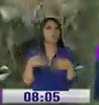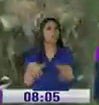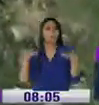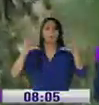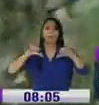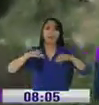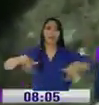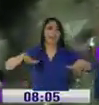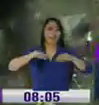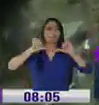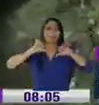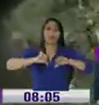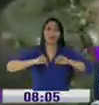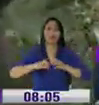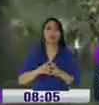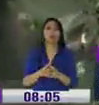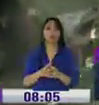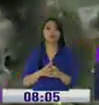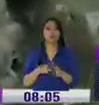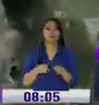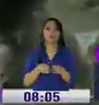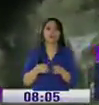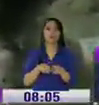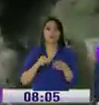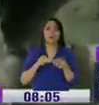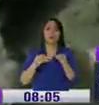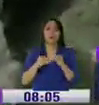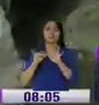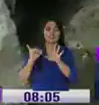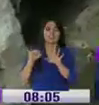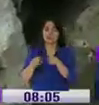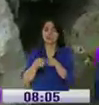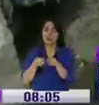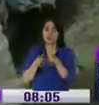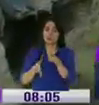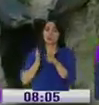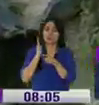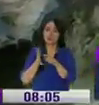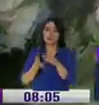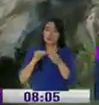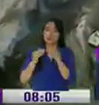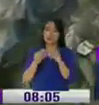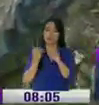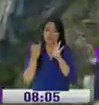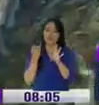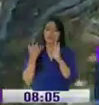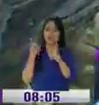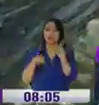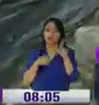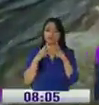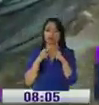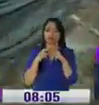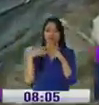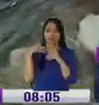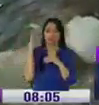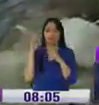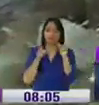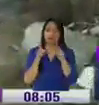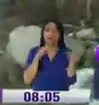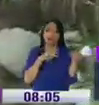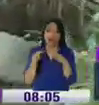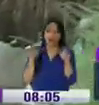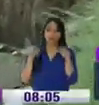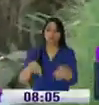mal estado. Le conocen más como el pasaje 6, me dice la vecina. Entonces, para que las autoridades puedan venir a acercarse y ver cuál